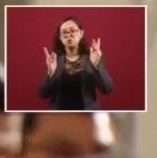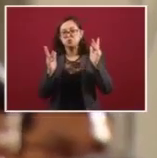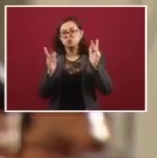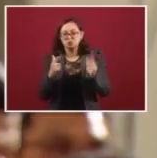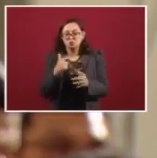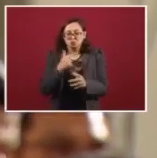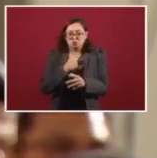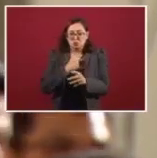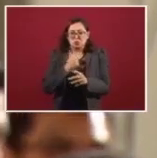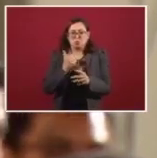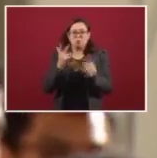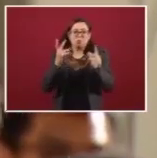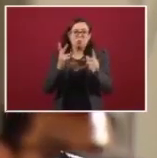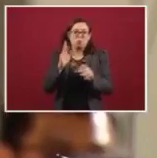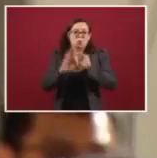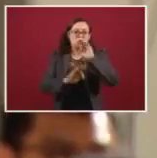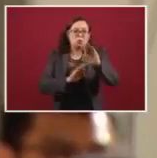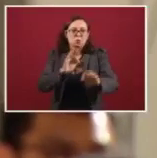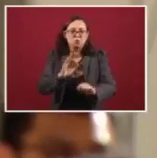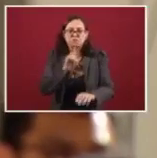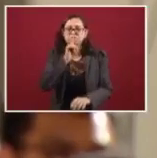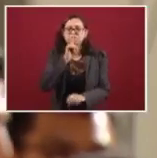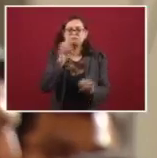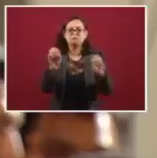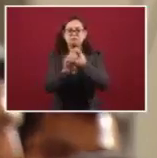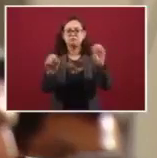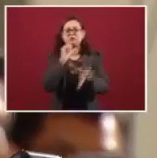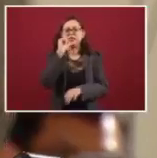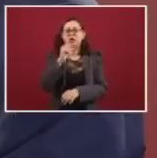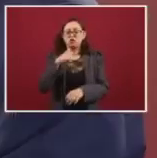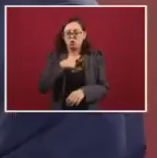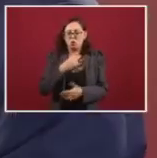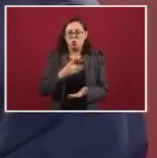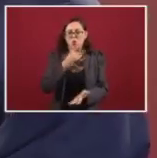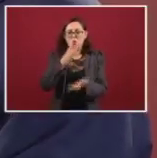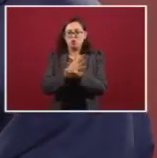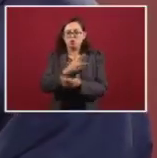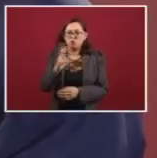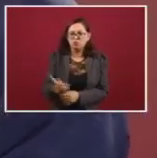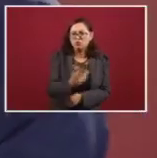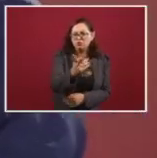florero, sino por dos cosas. Primero, salud.